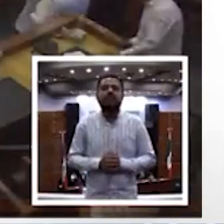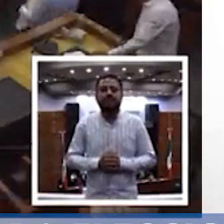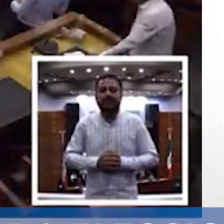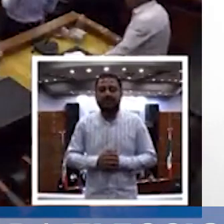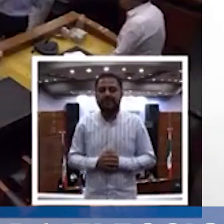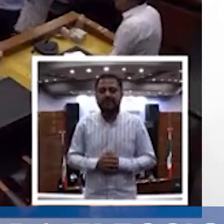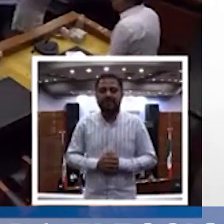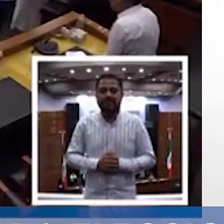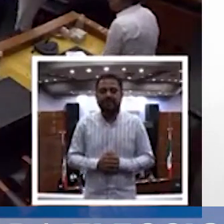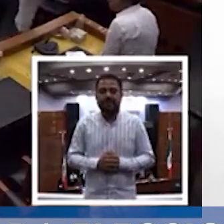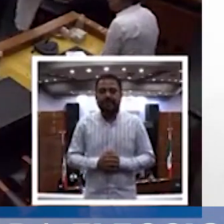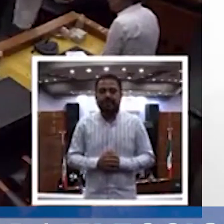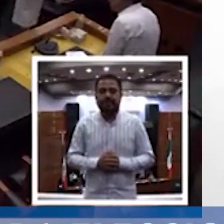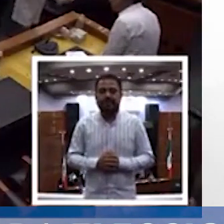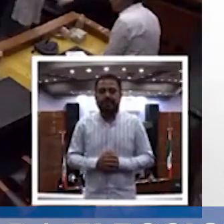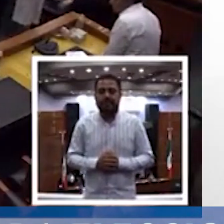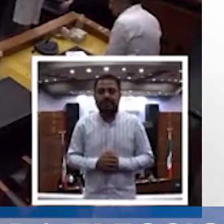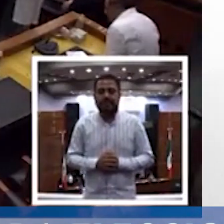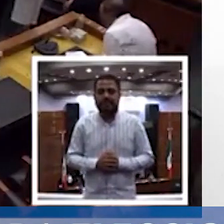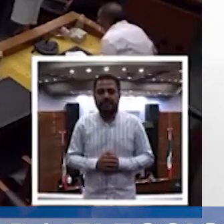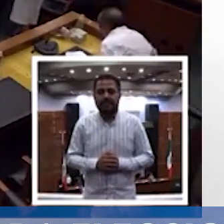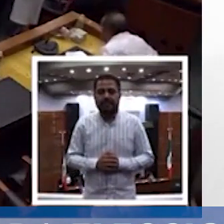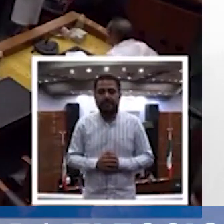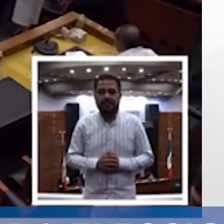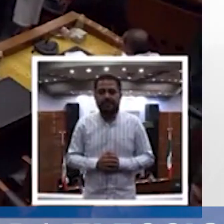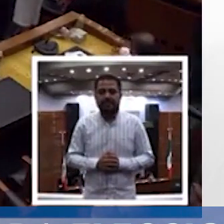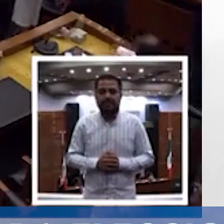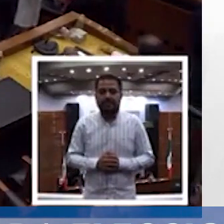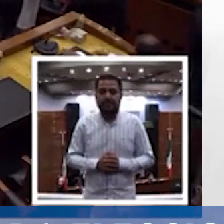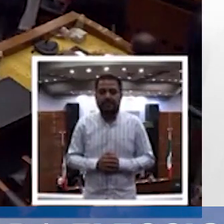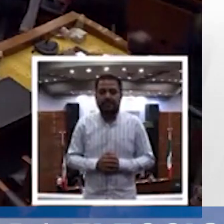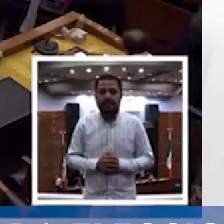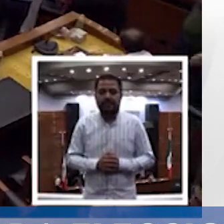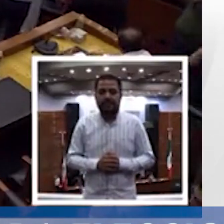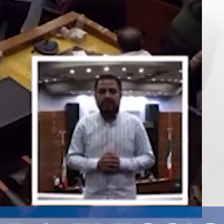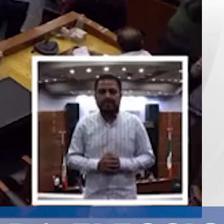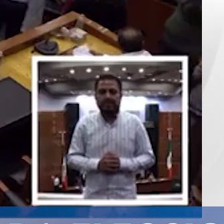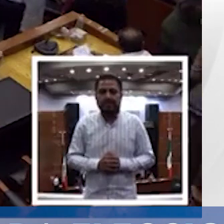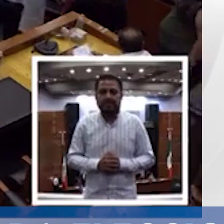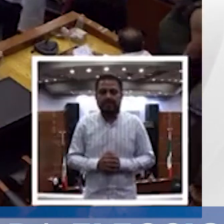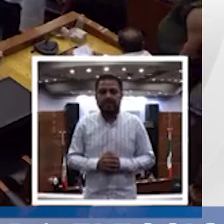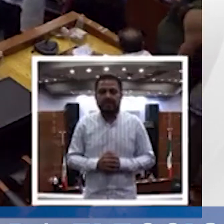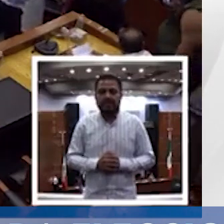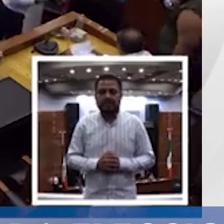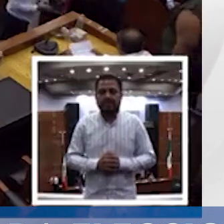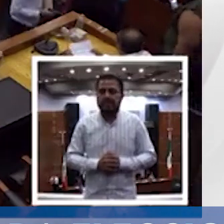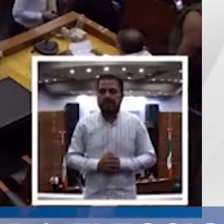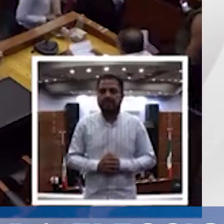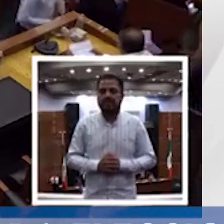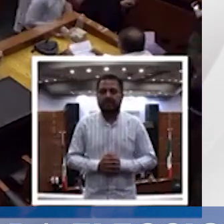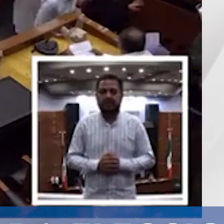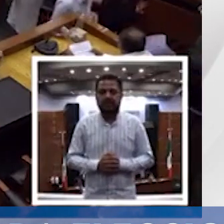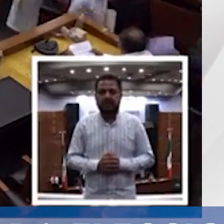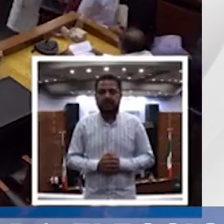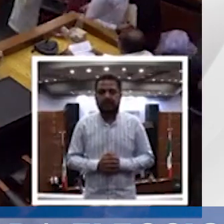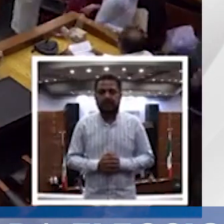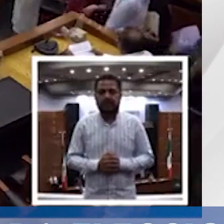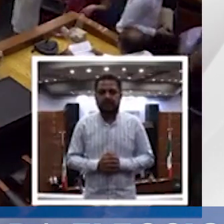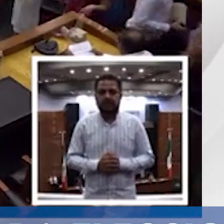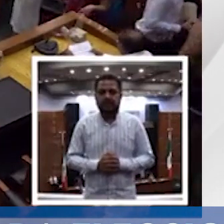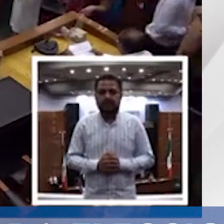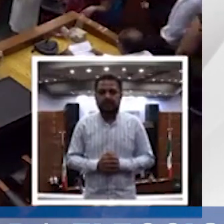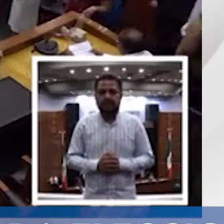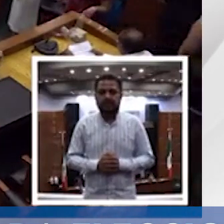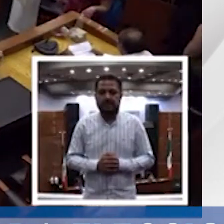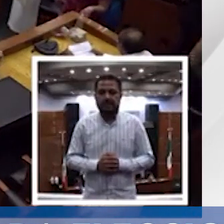El Congreso de Guerrero aprobó seis nuevas licencias al cargo y funciones de diputados locales para las y los legisladores que buscan